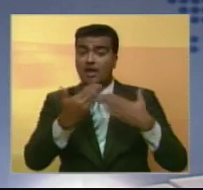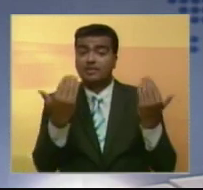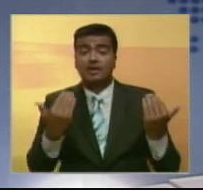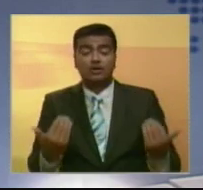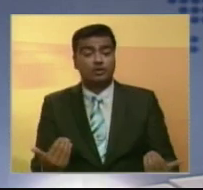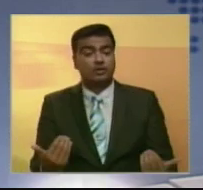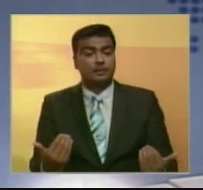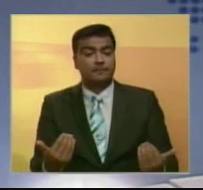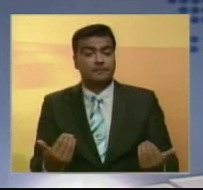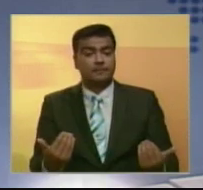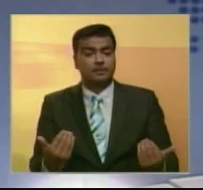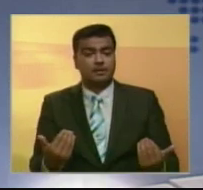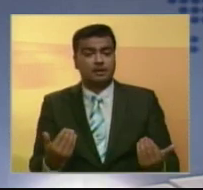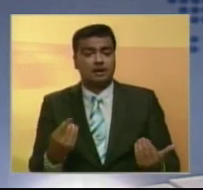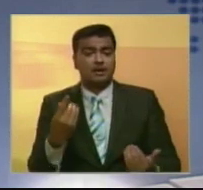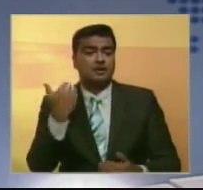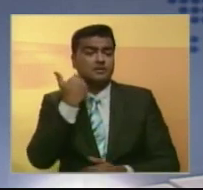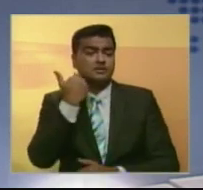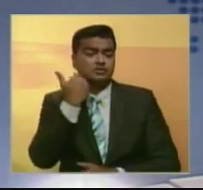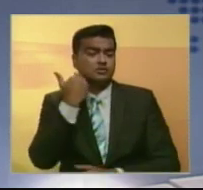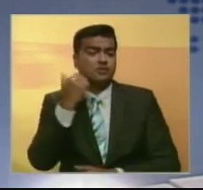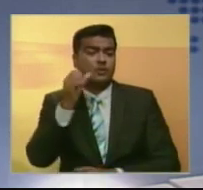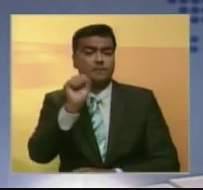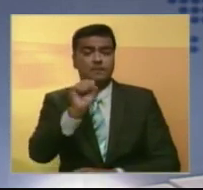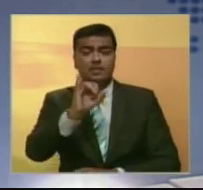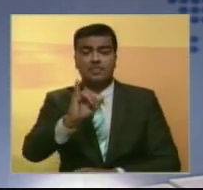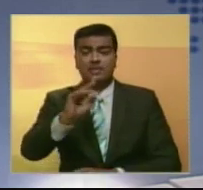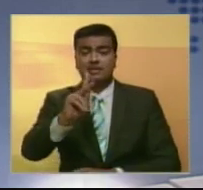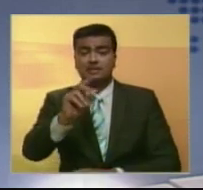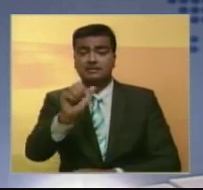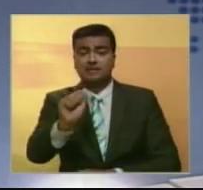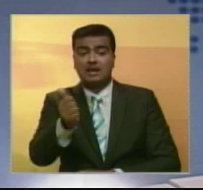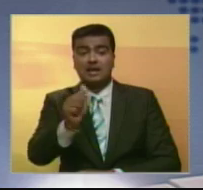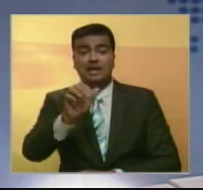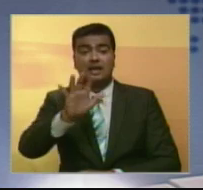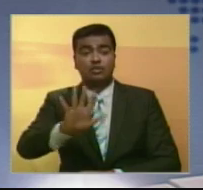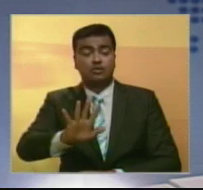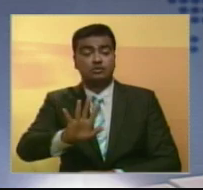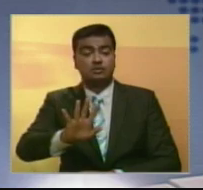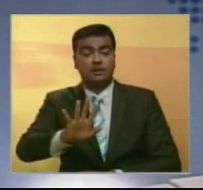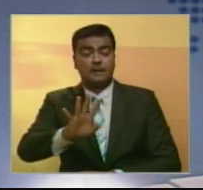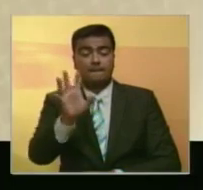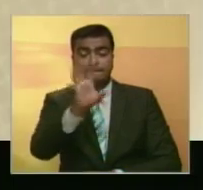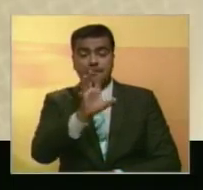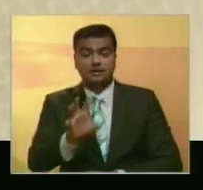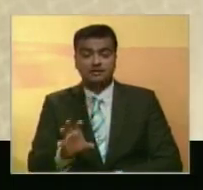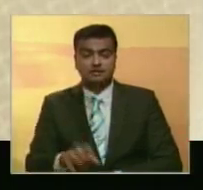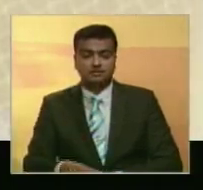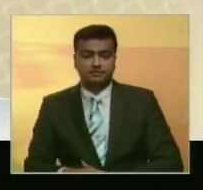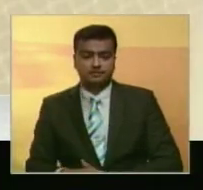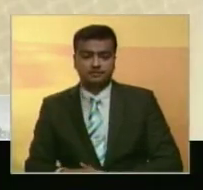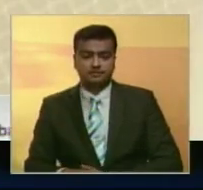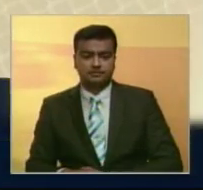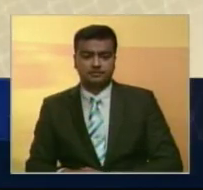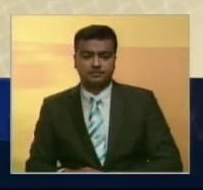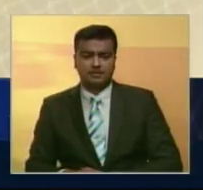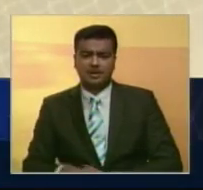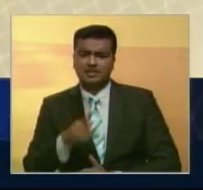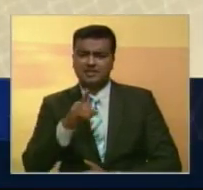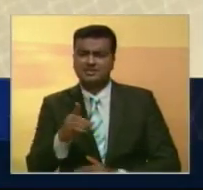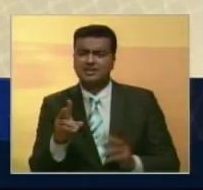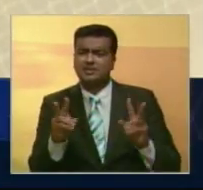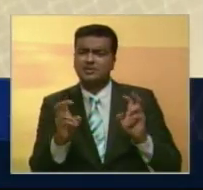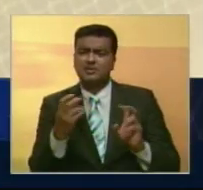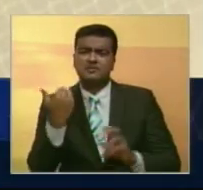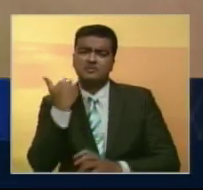se han registrado brotes del virus Zika en al menos 14 países del continente americano. Ante la repentina propagación del Zika,